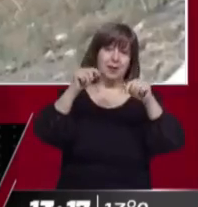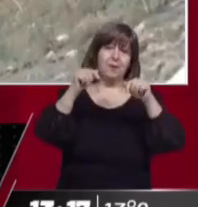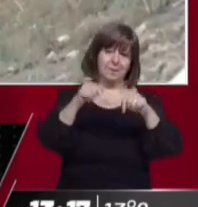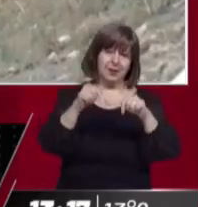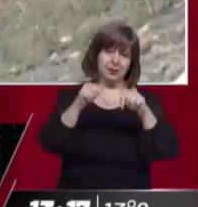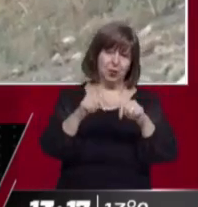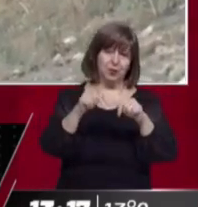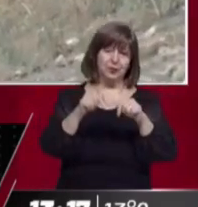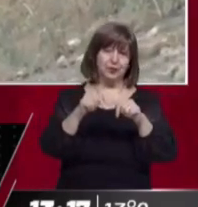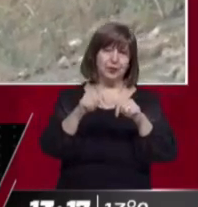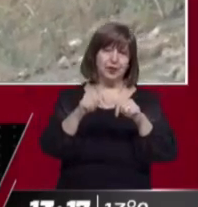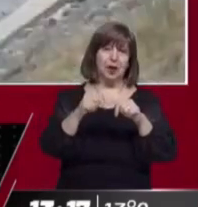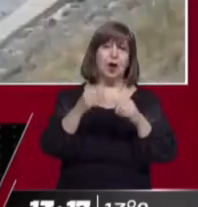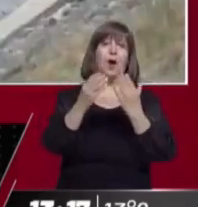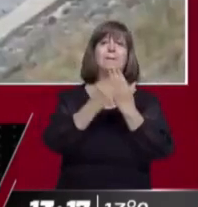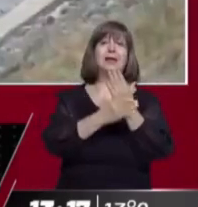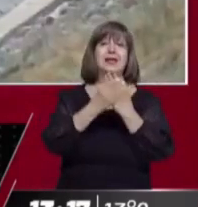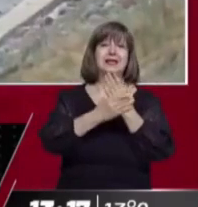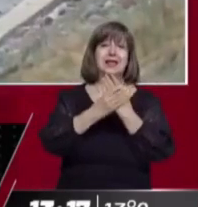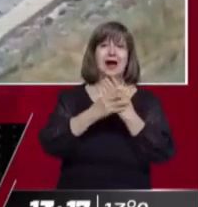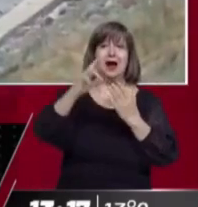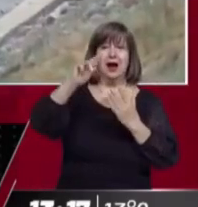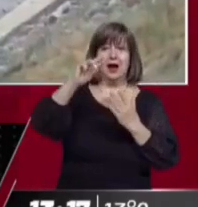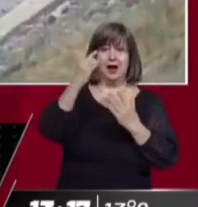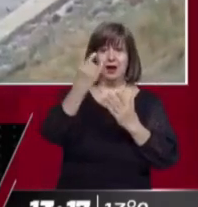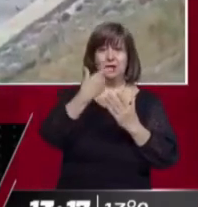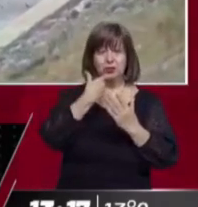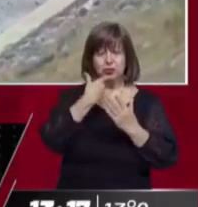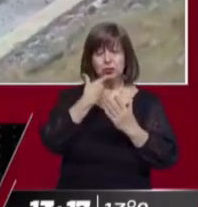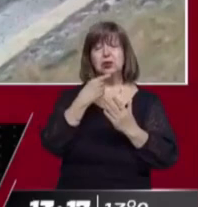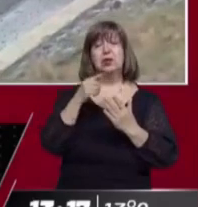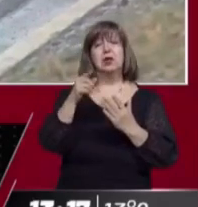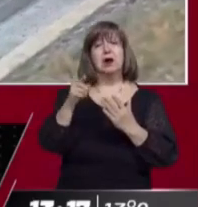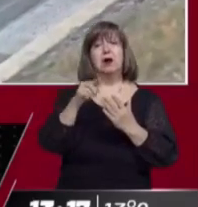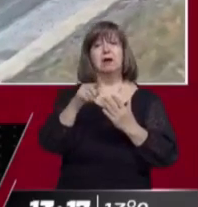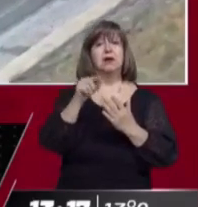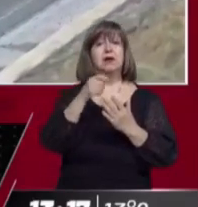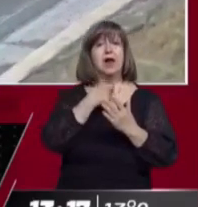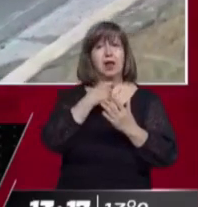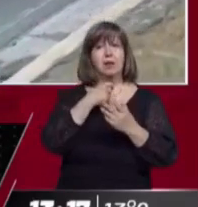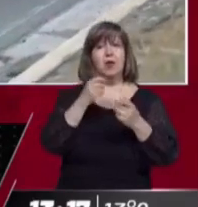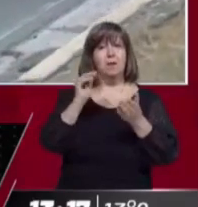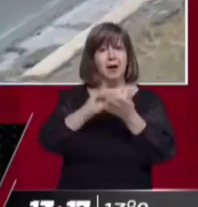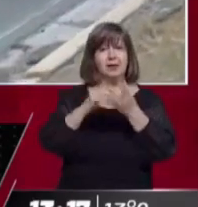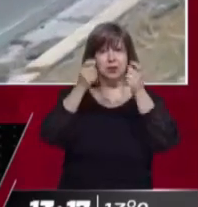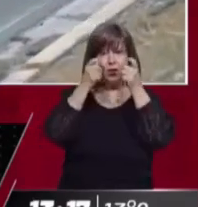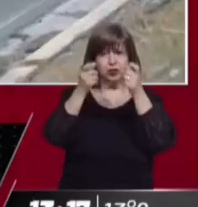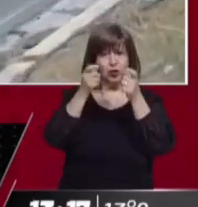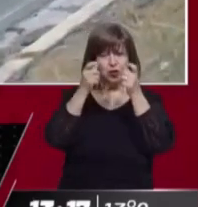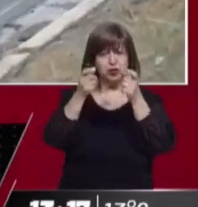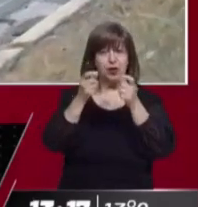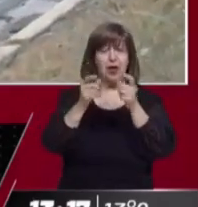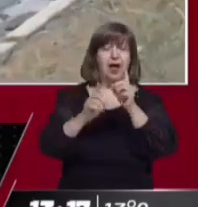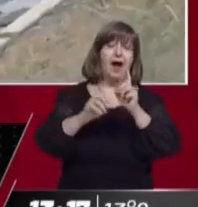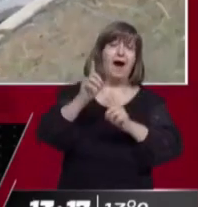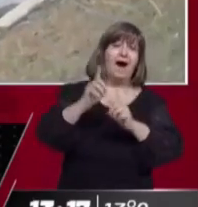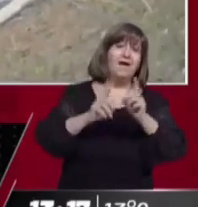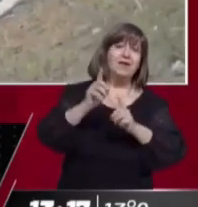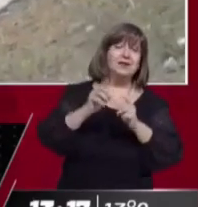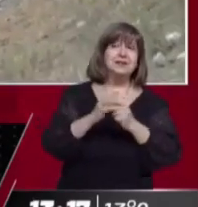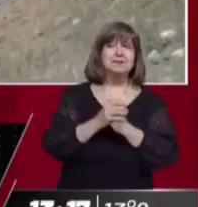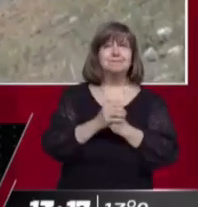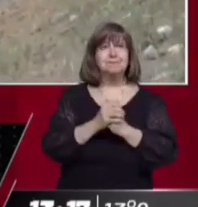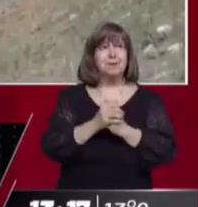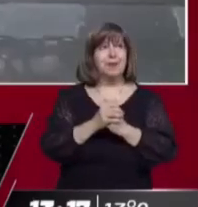y esto hay que considerarlo así no podemos dejar de hacer esos controles lo que pasa es que a veces razones que van desde lo